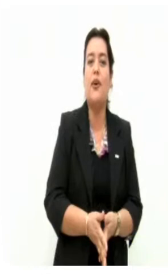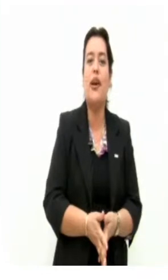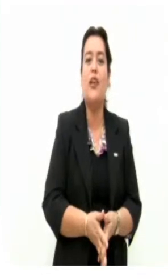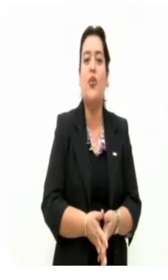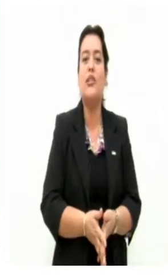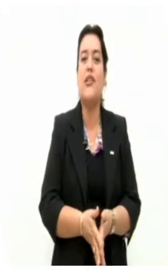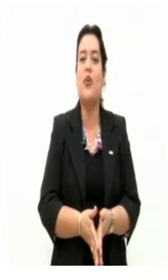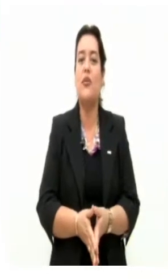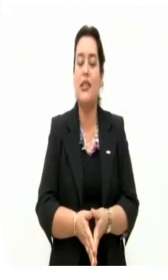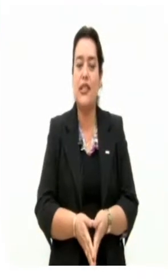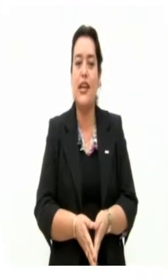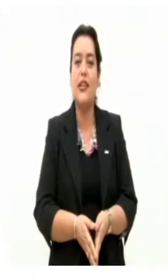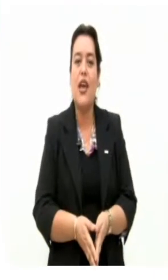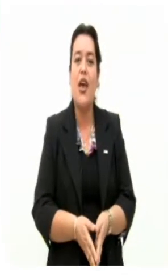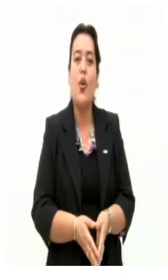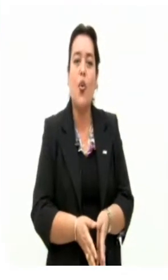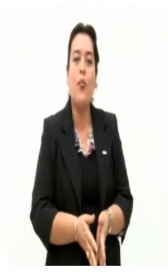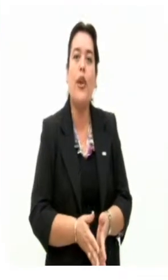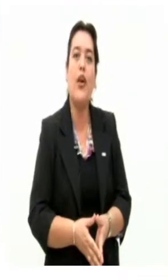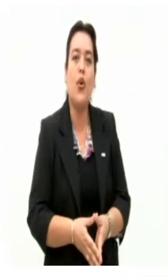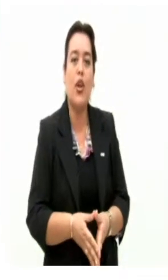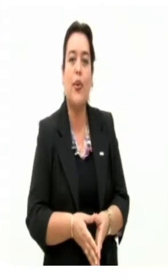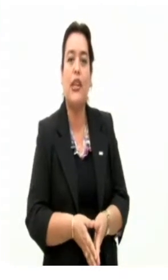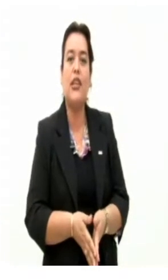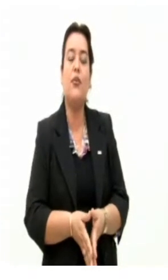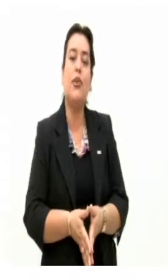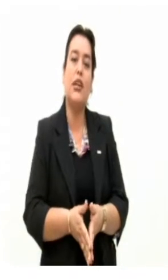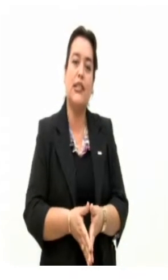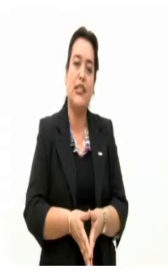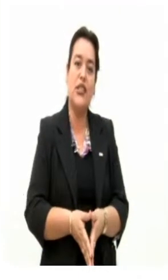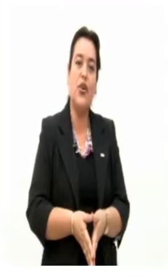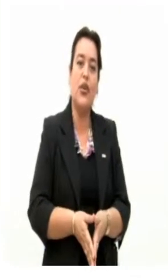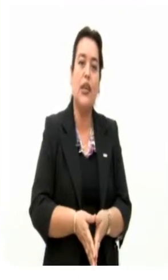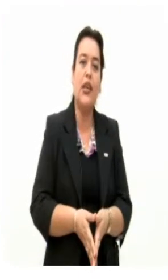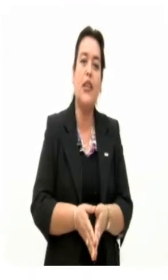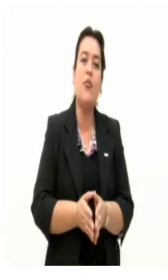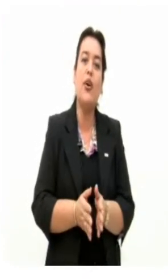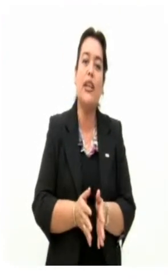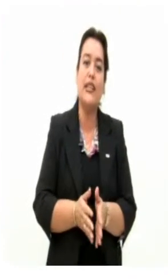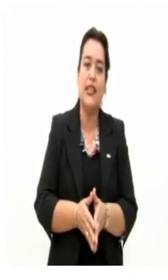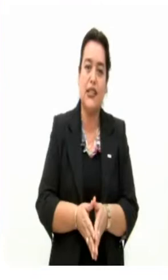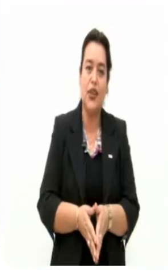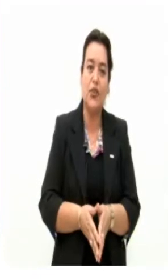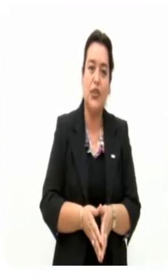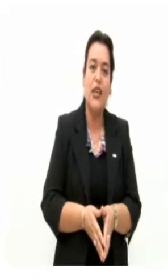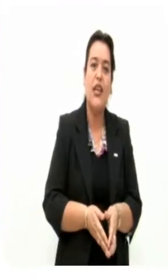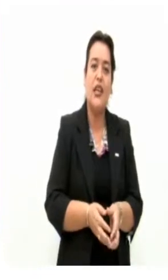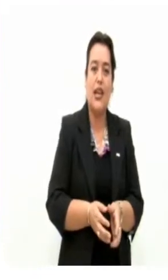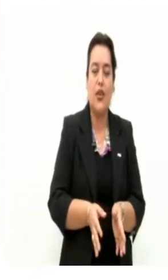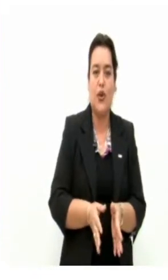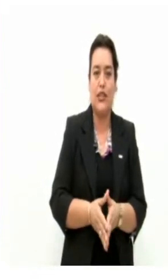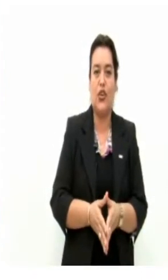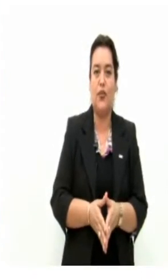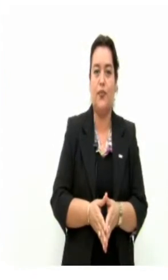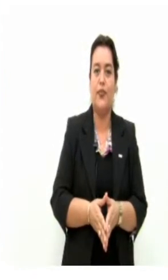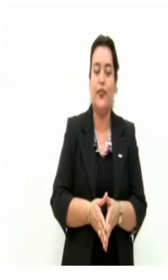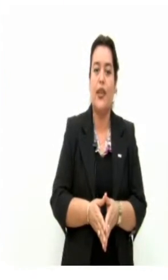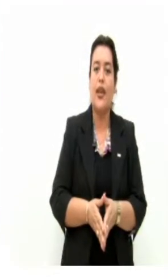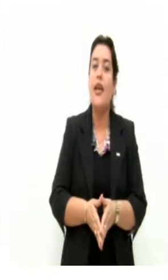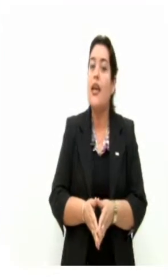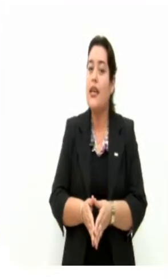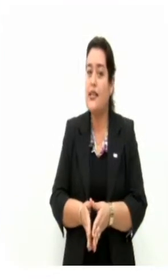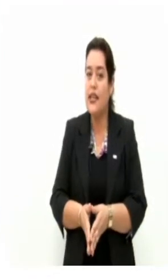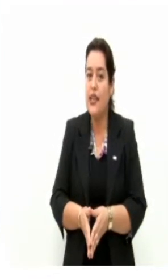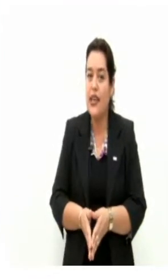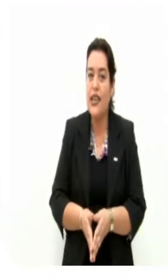esta modalidad educativa, nuestra universidad cumple con el objetivo de extensión y democratización de la